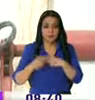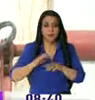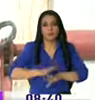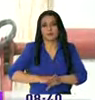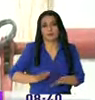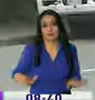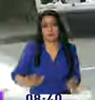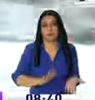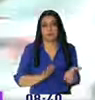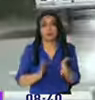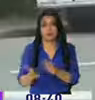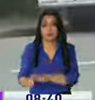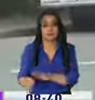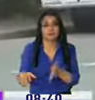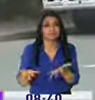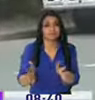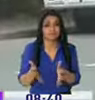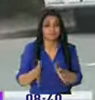que lamentar informó sofía víctima